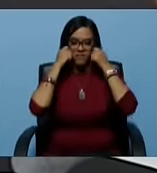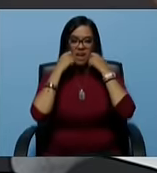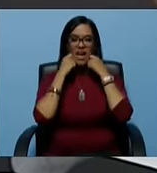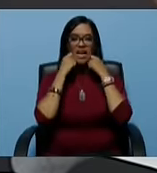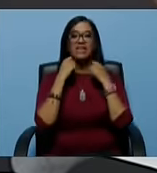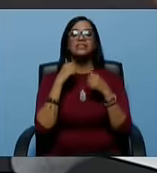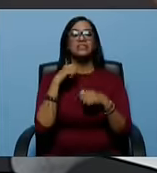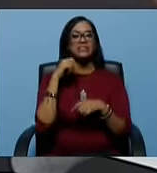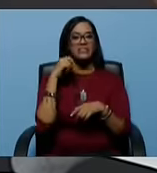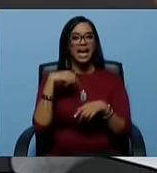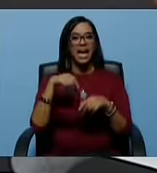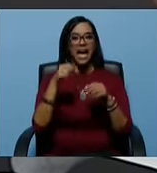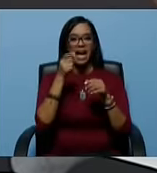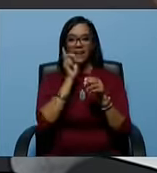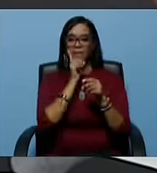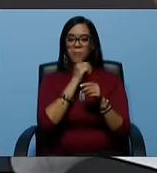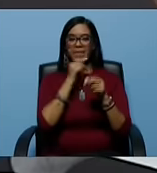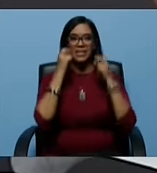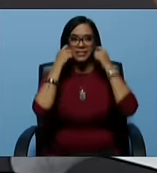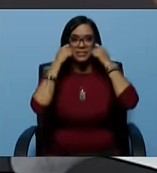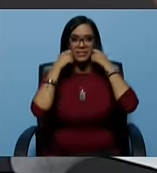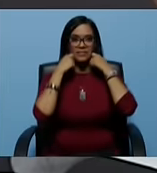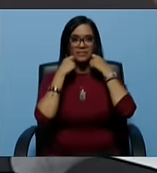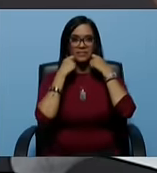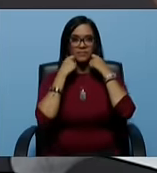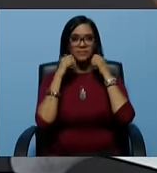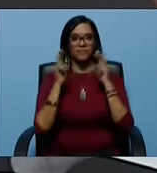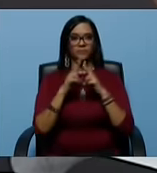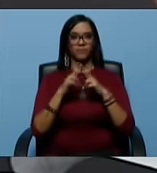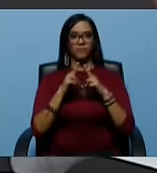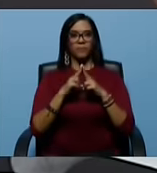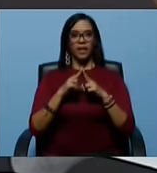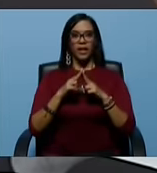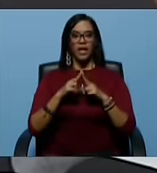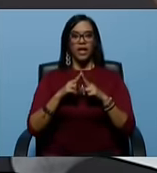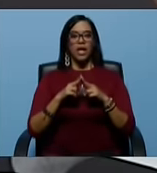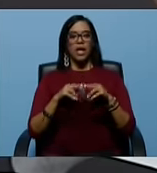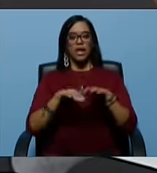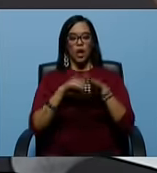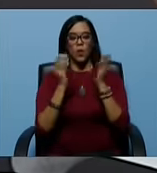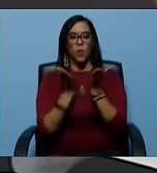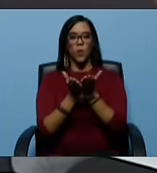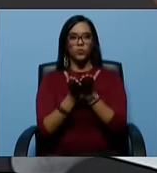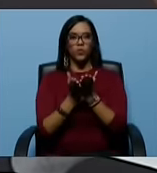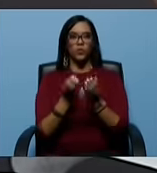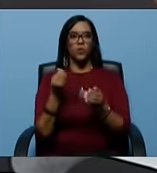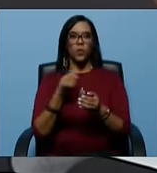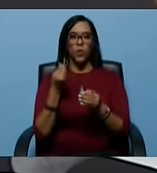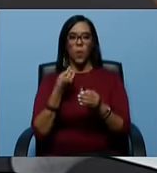Alias La Sayo. Conocida en el mundo de las mafias como La Sayo.